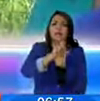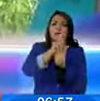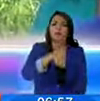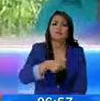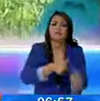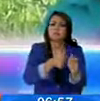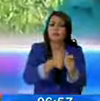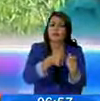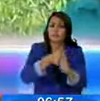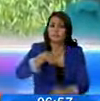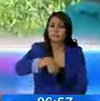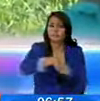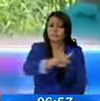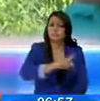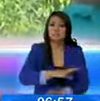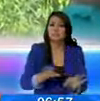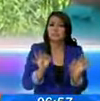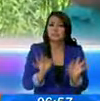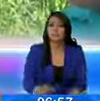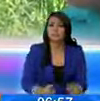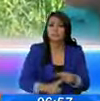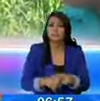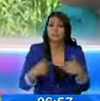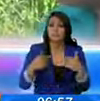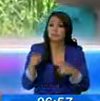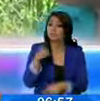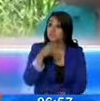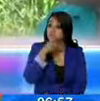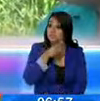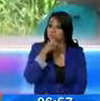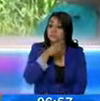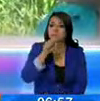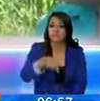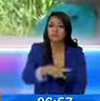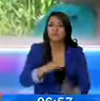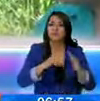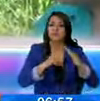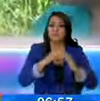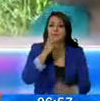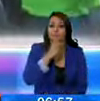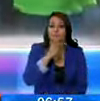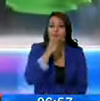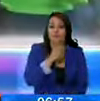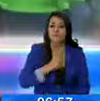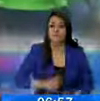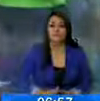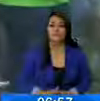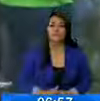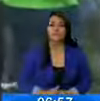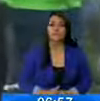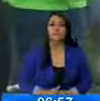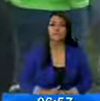que de ahí ya no sé nada más. ¿Pero él es de Puerto Viejo? Sí, él vive en Puerto Viejo, en el Florón.